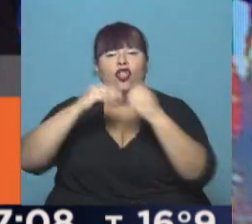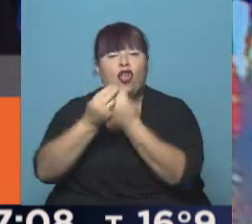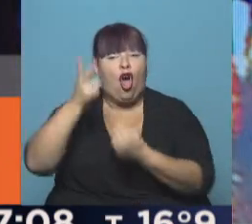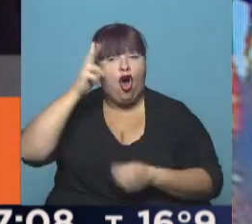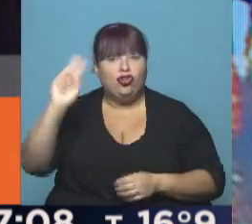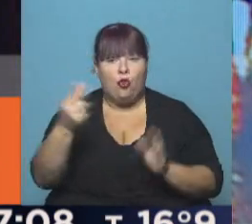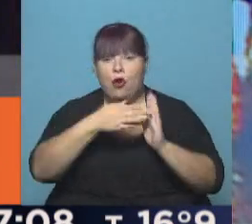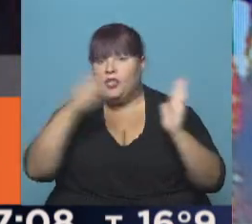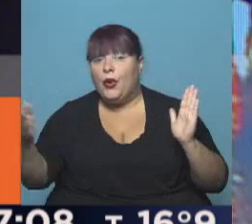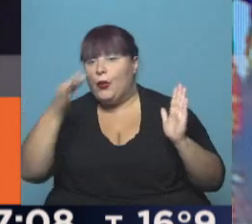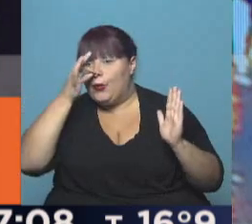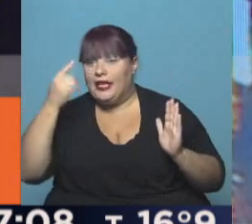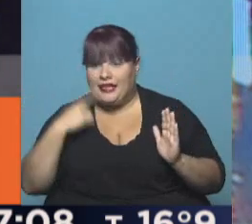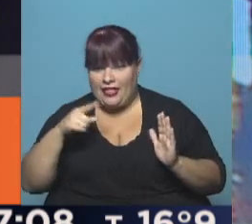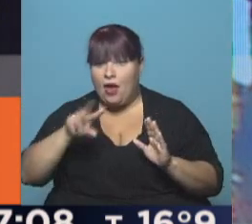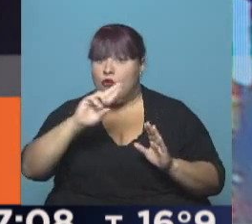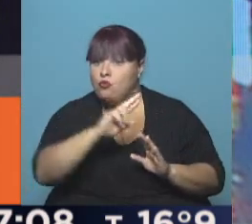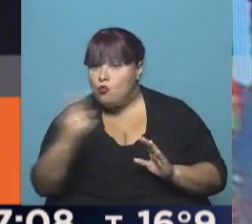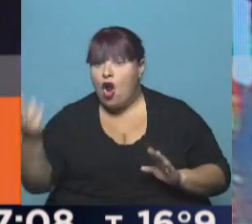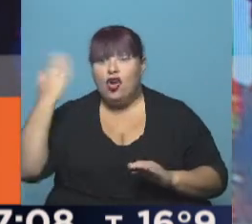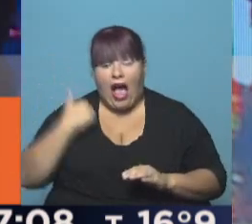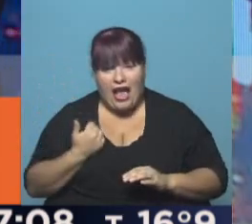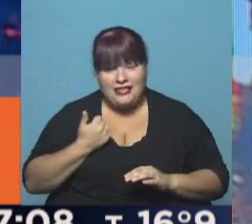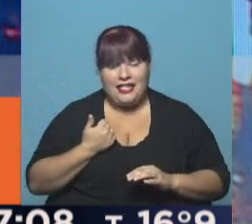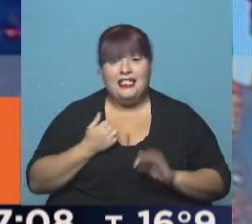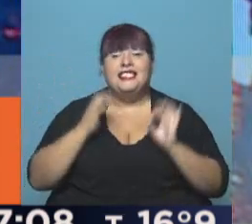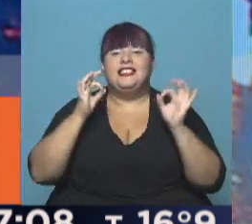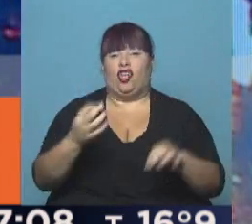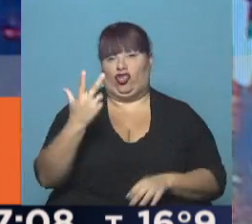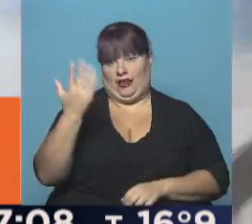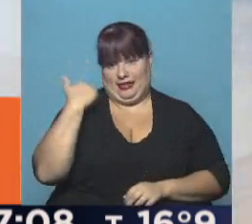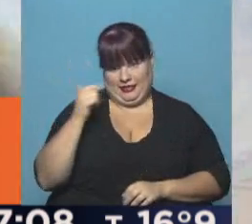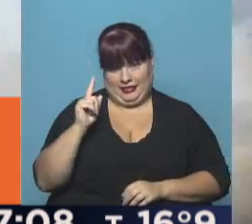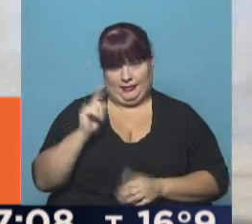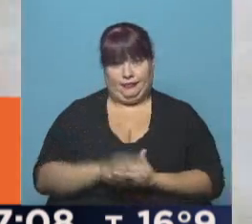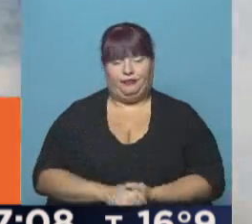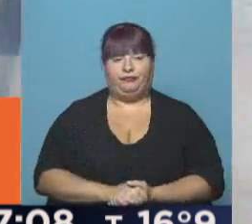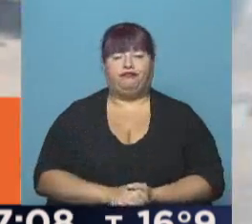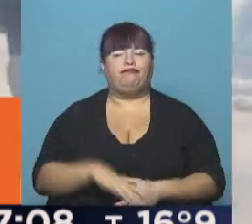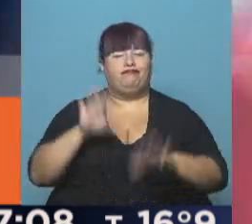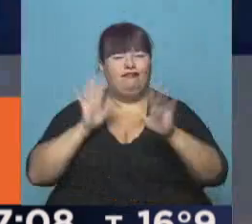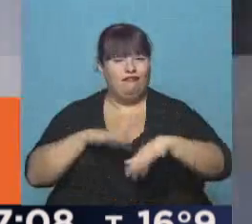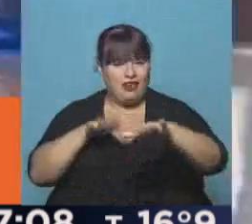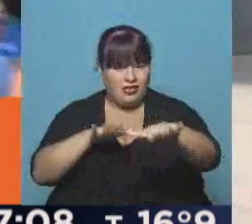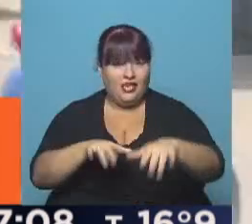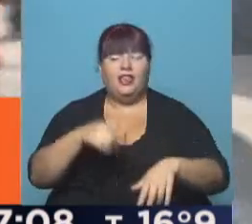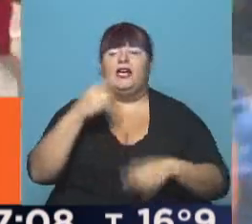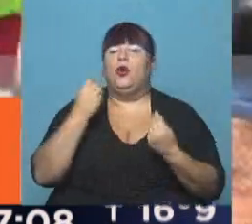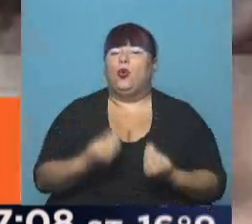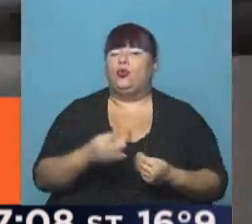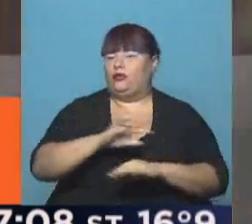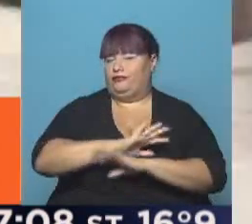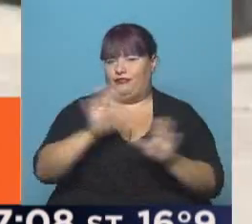en los últimos 20 días. La cifra de fallecidos en la jornada de ayer alcanza a los 3. Las manifestaciones se producen cuando